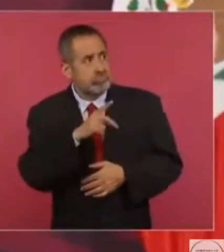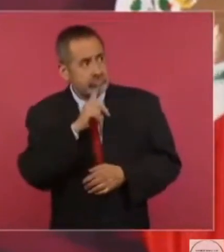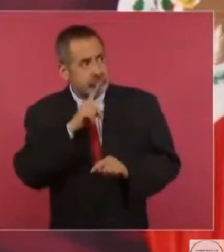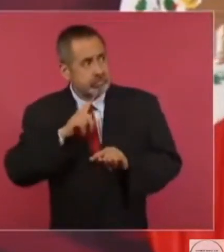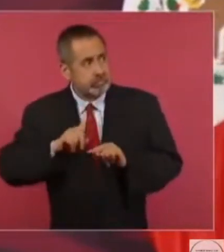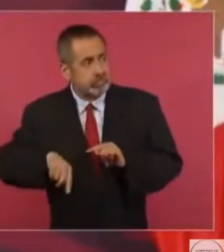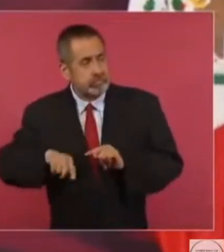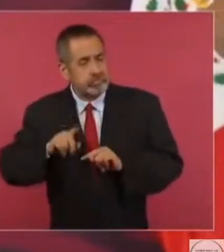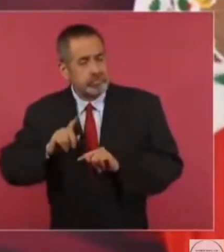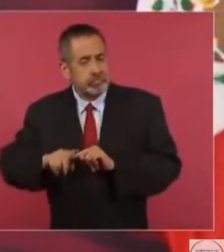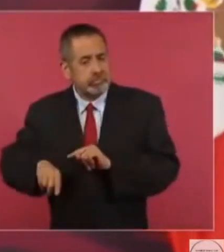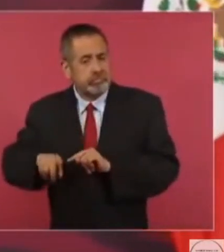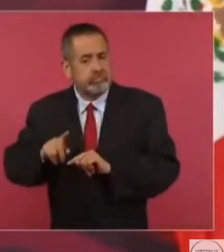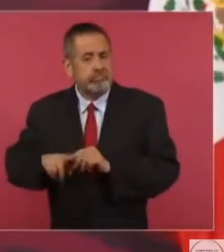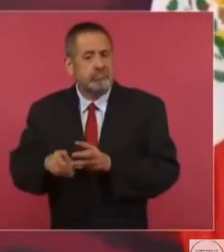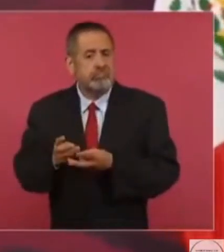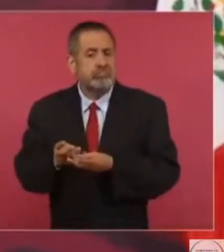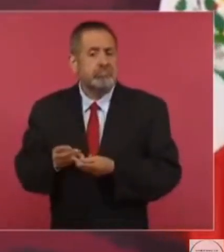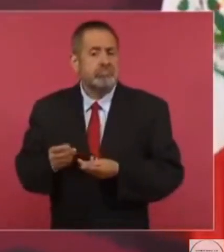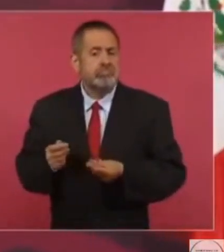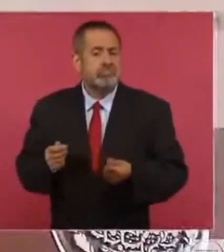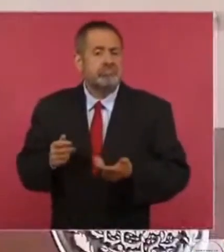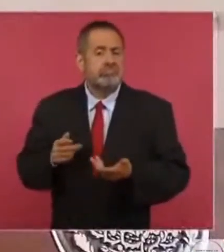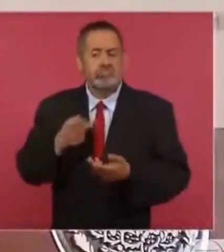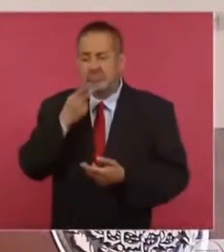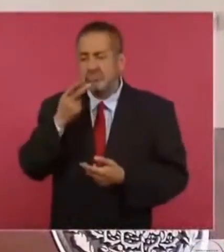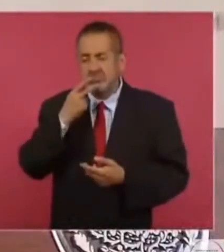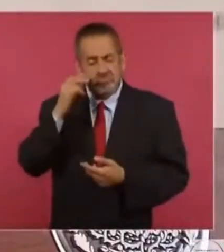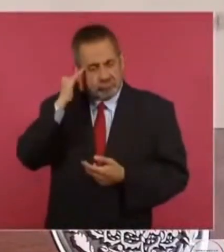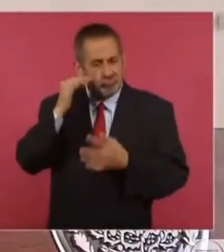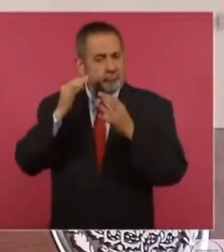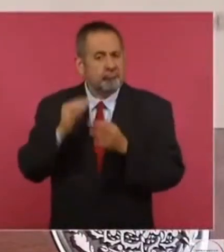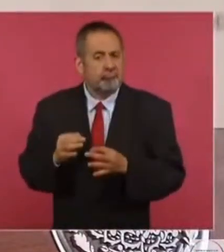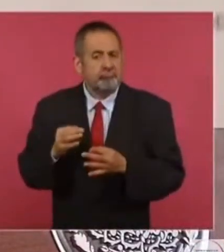la cultura originaria.